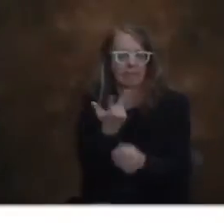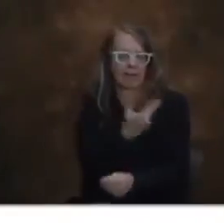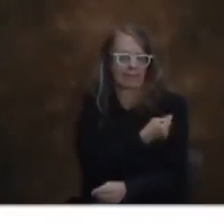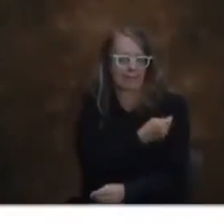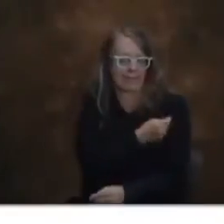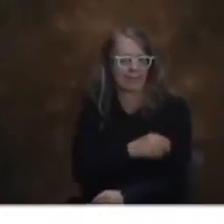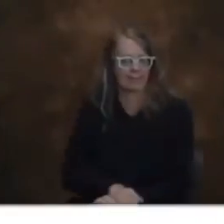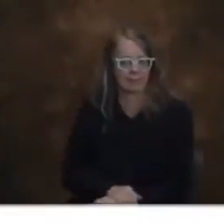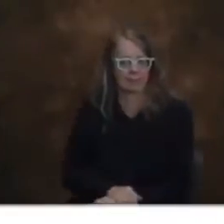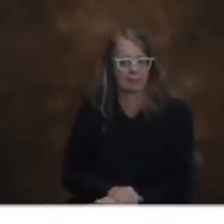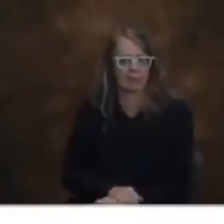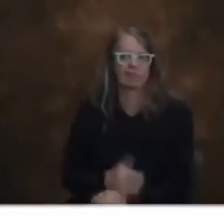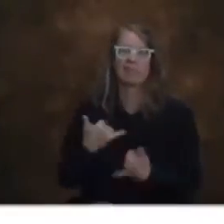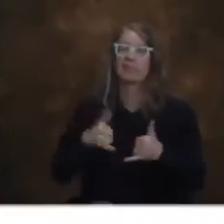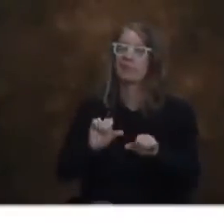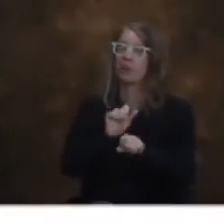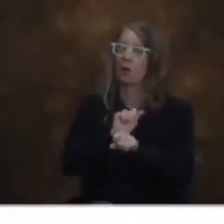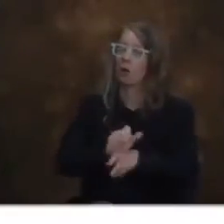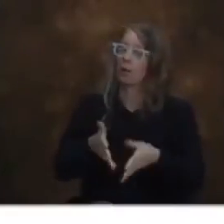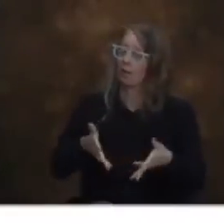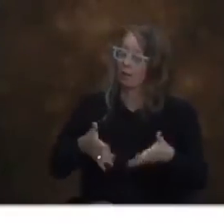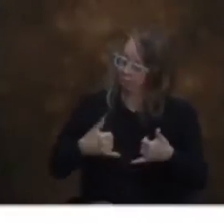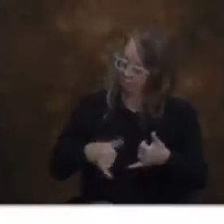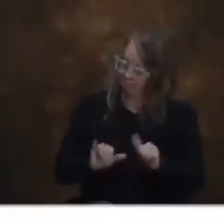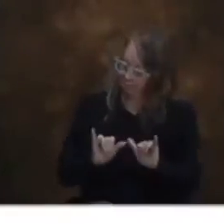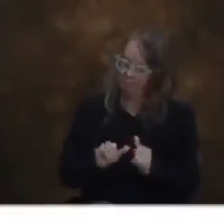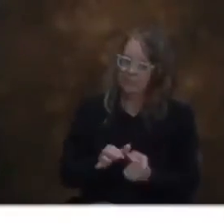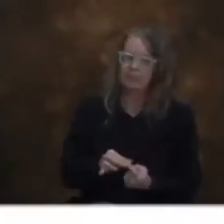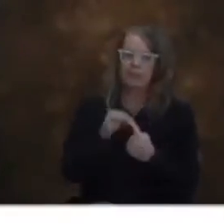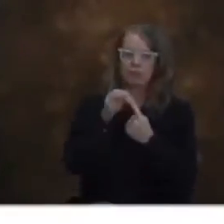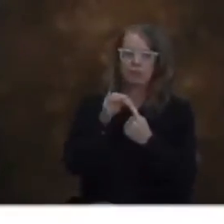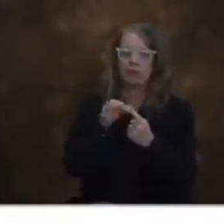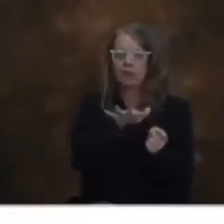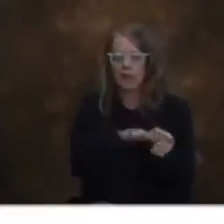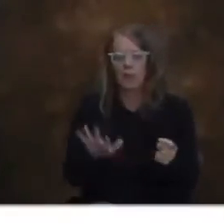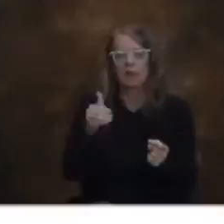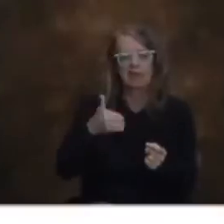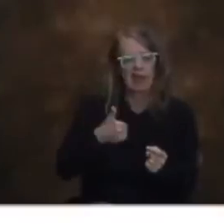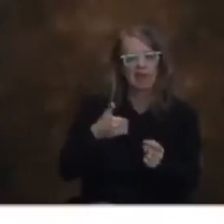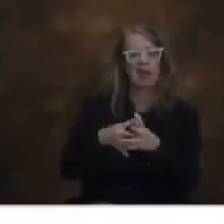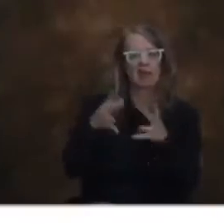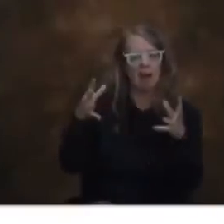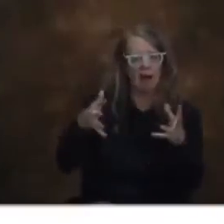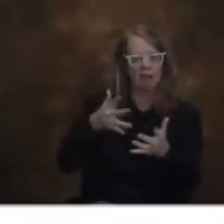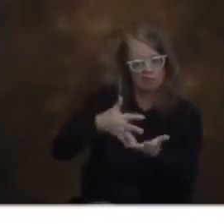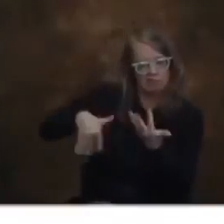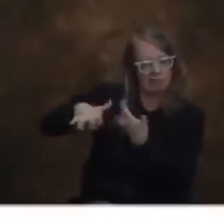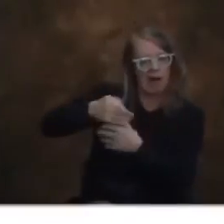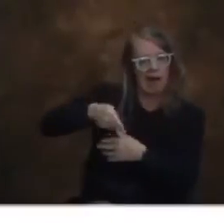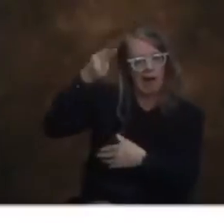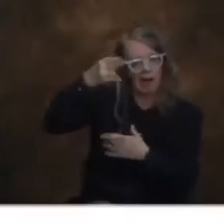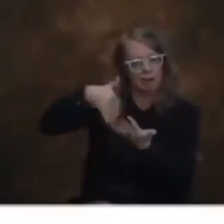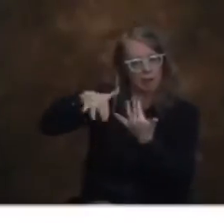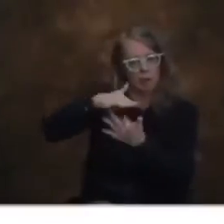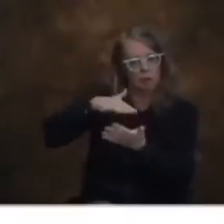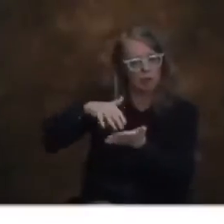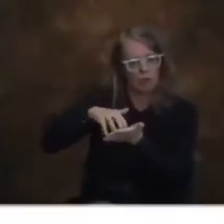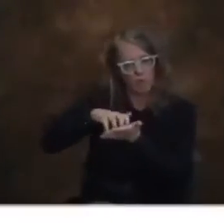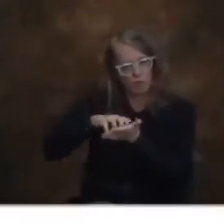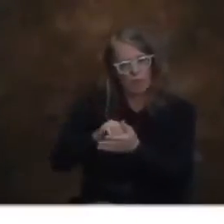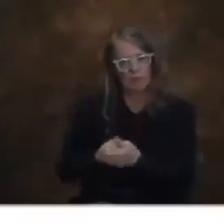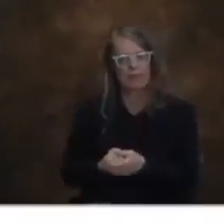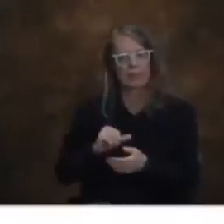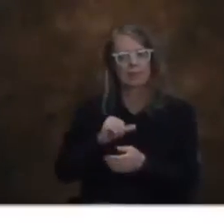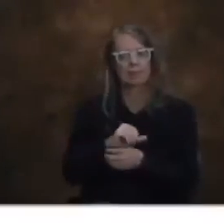sigue seguimos teniendo trabajo que hacer ya que algunas de nuestras áreas con alta vulnerabilidad social tienen tasas de vacunación moderadas